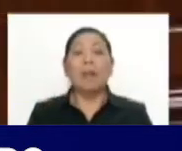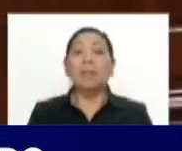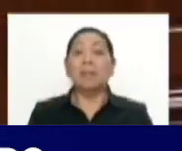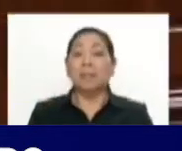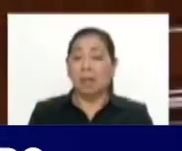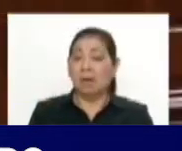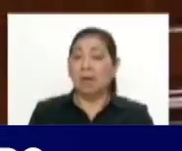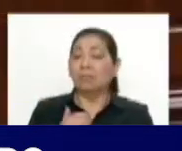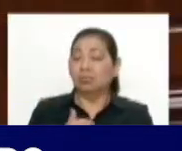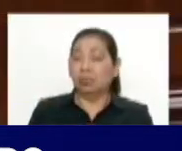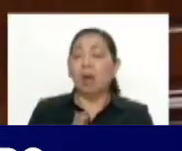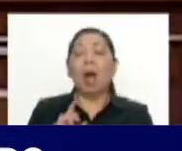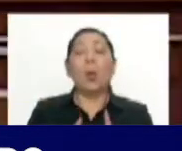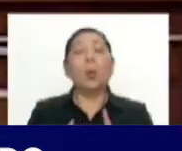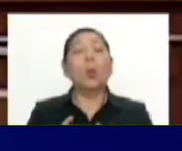sus votos.